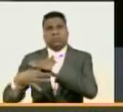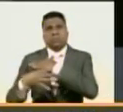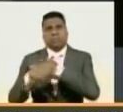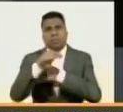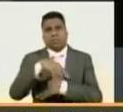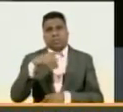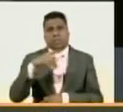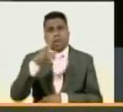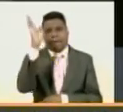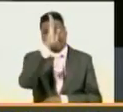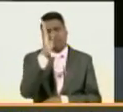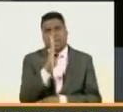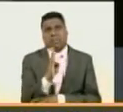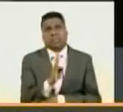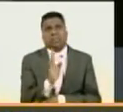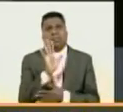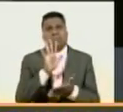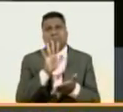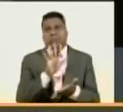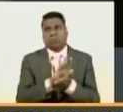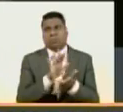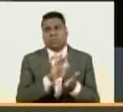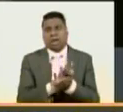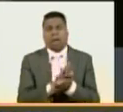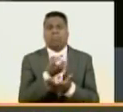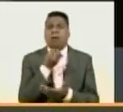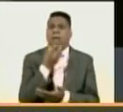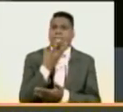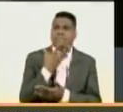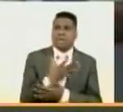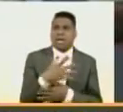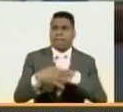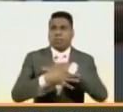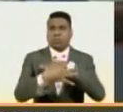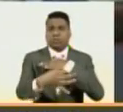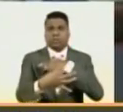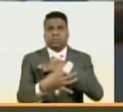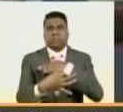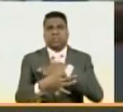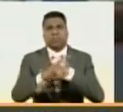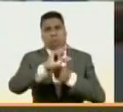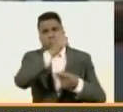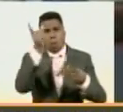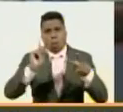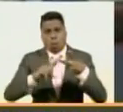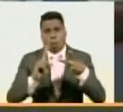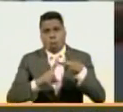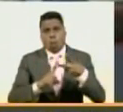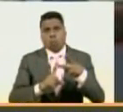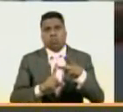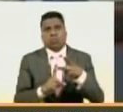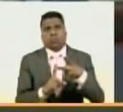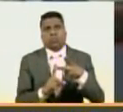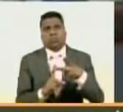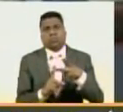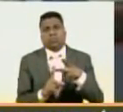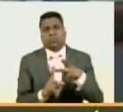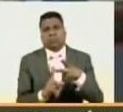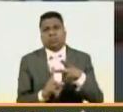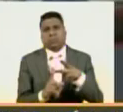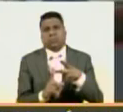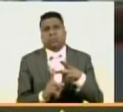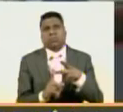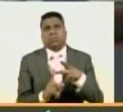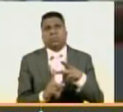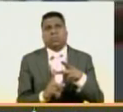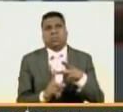estado de Barinas, en total calma. En el municipio Antonio José de Sucre, cuya capital es Socopó,